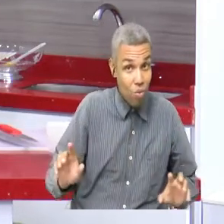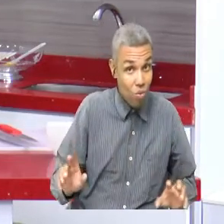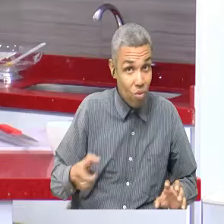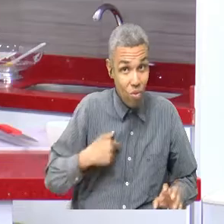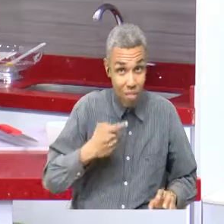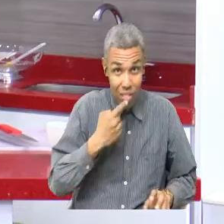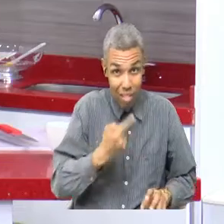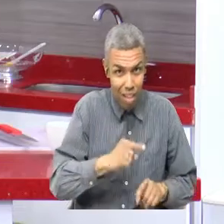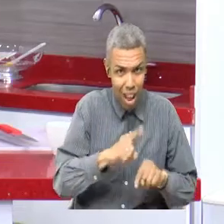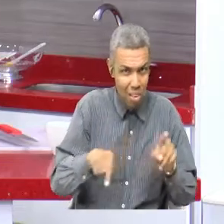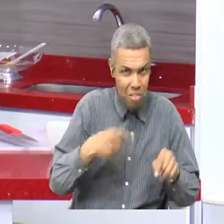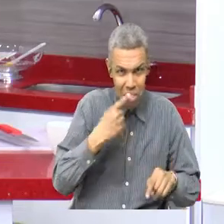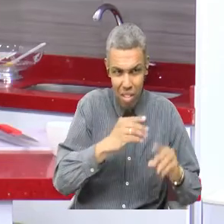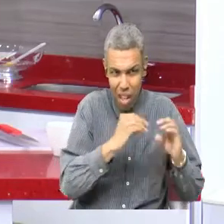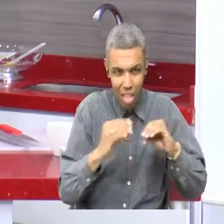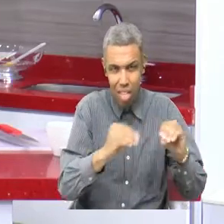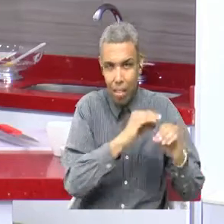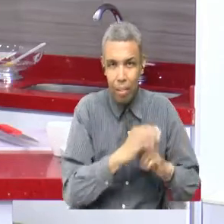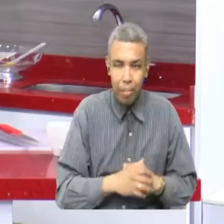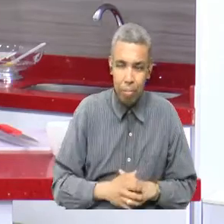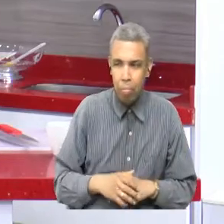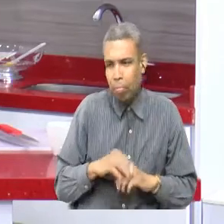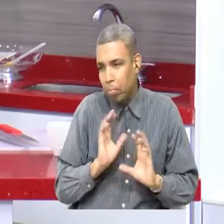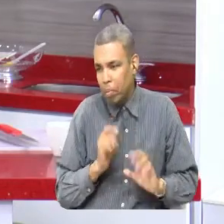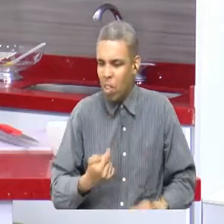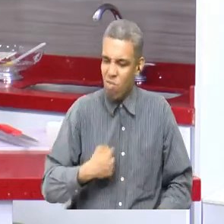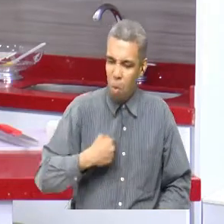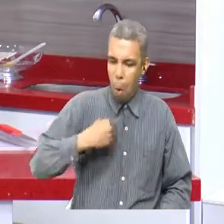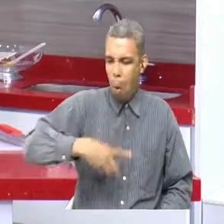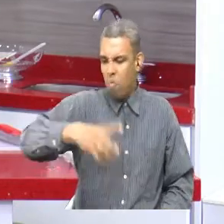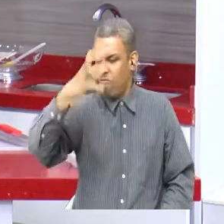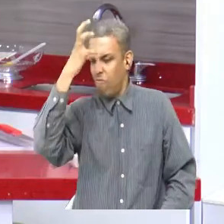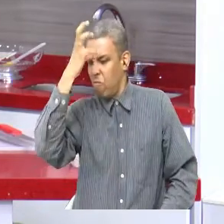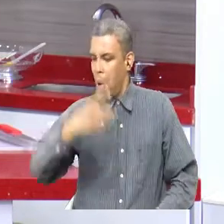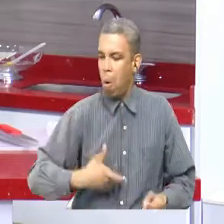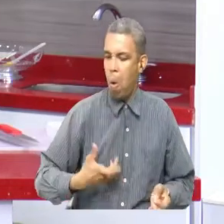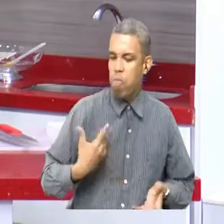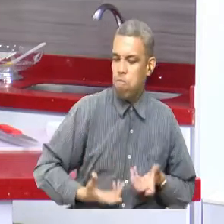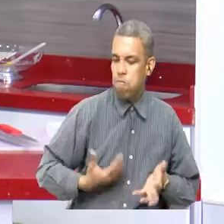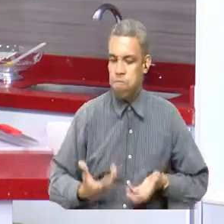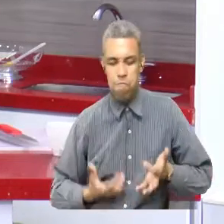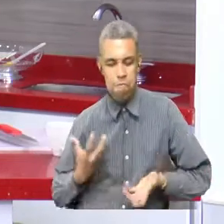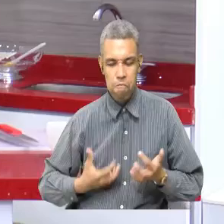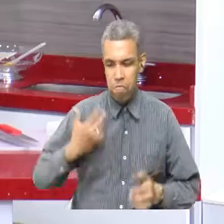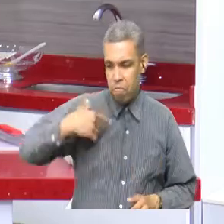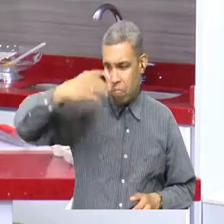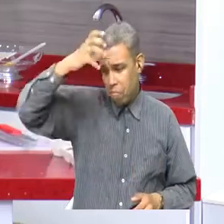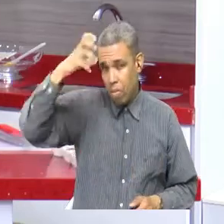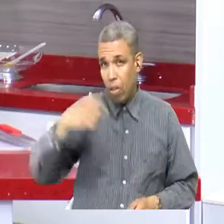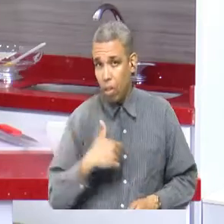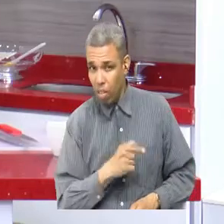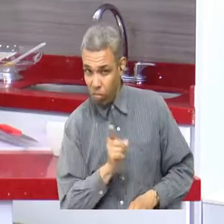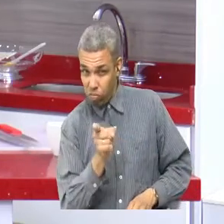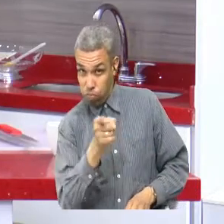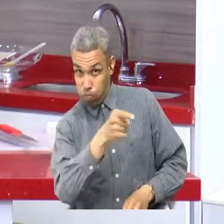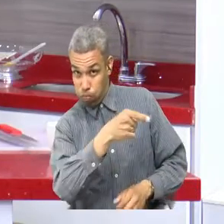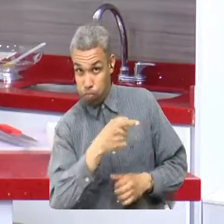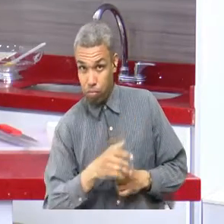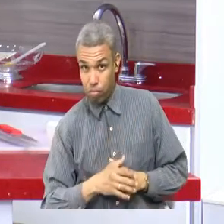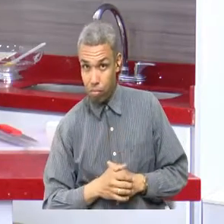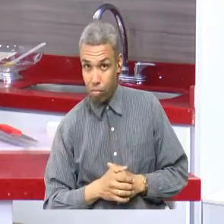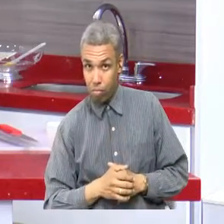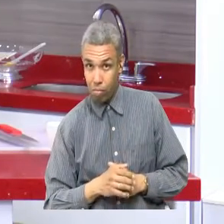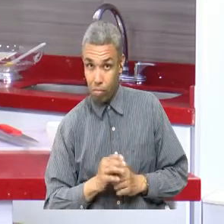cocinero. La idea es que con nosotros pues aprendan de la mano, cojan tip, si pueden de pronto llamar al